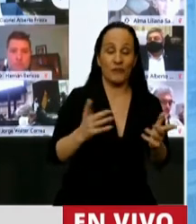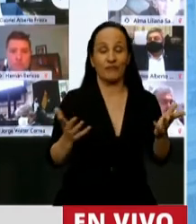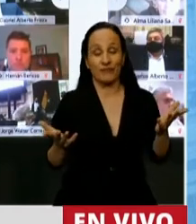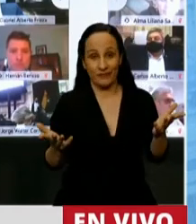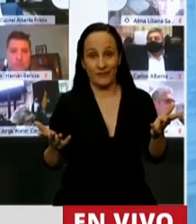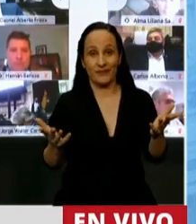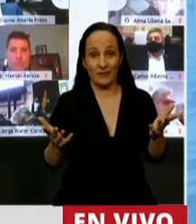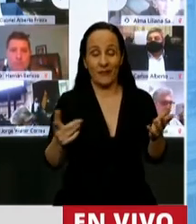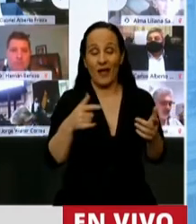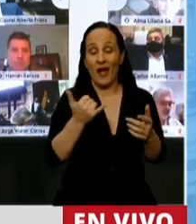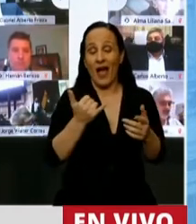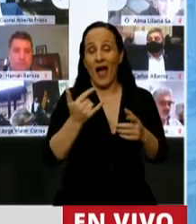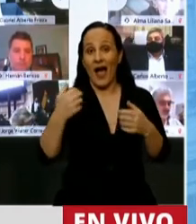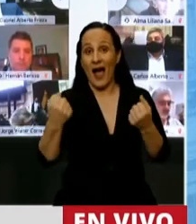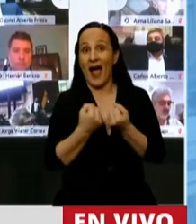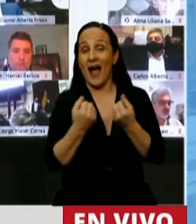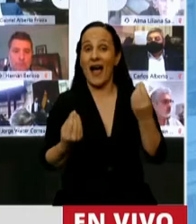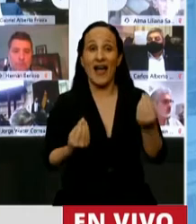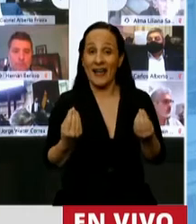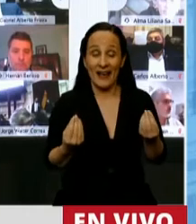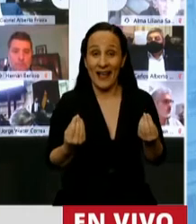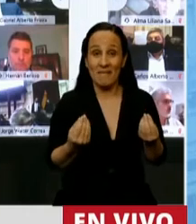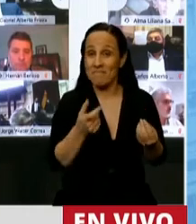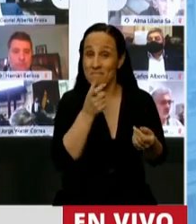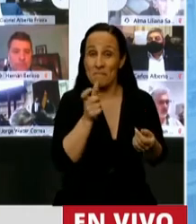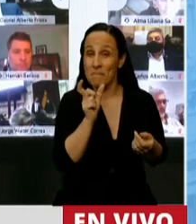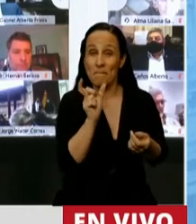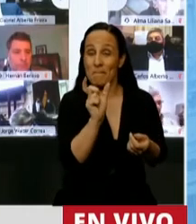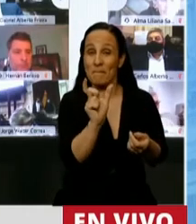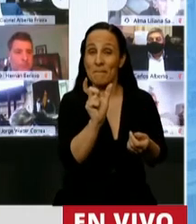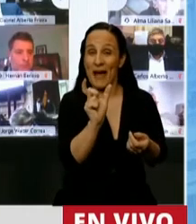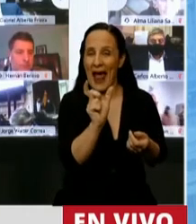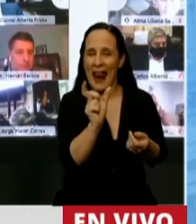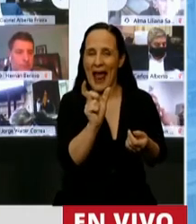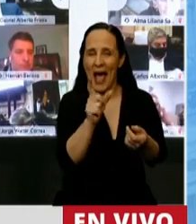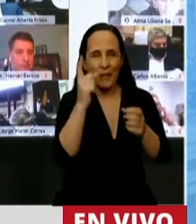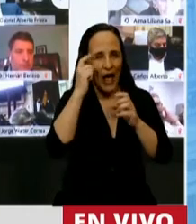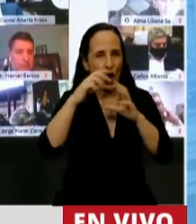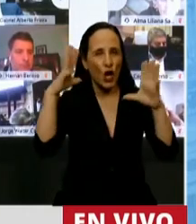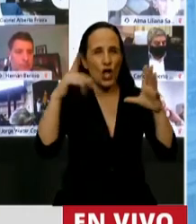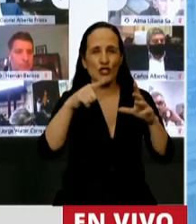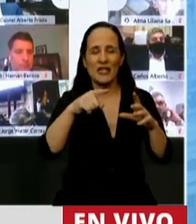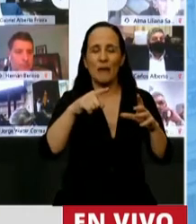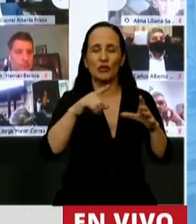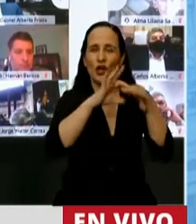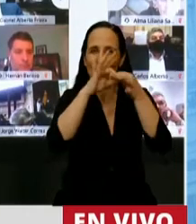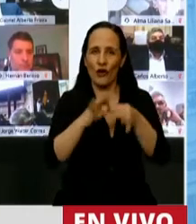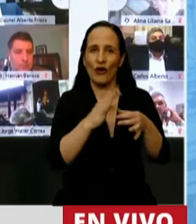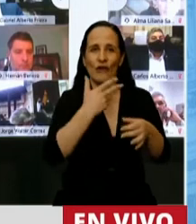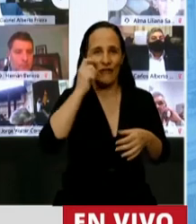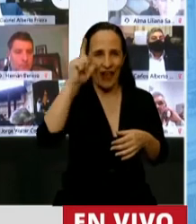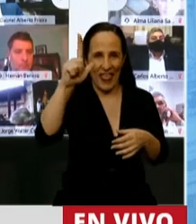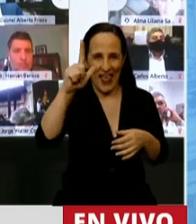Coincidencias que justamente tienen que ver con esa palabra, con ese sentido, con ese concepto de lo federal que nosotros